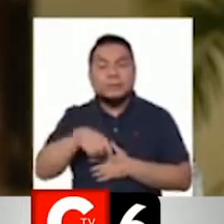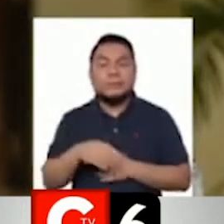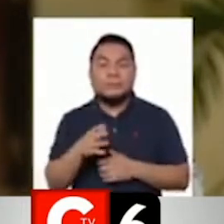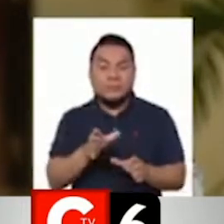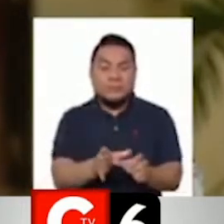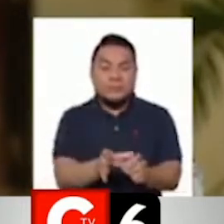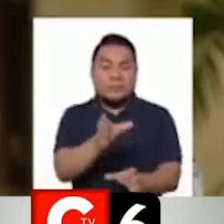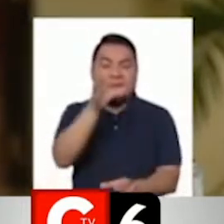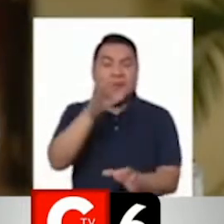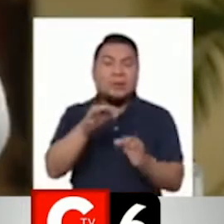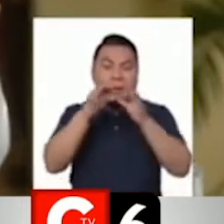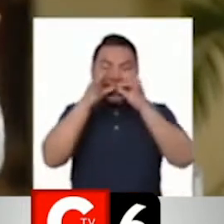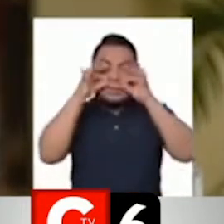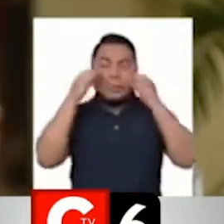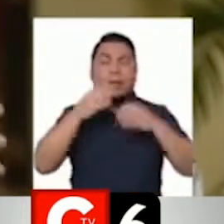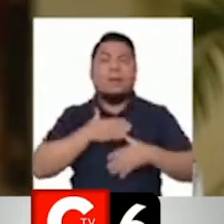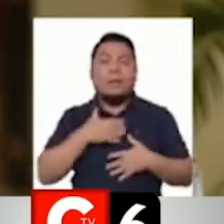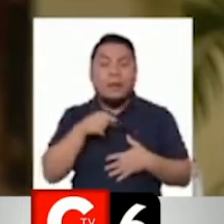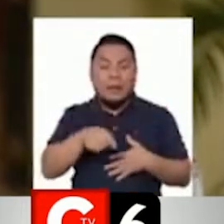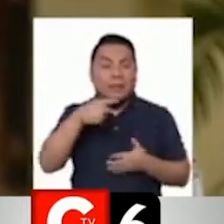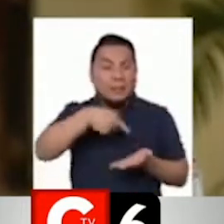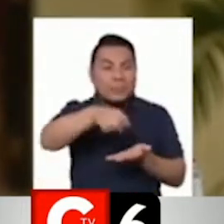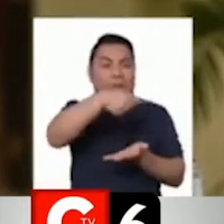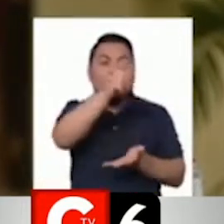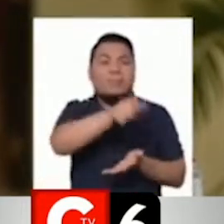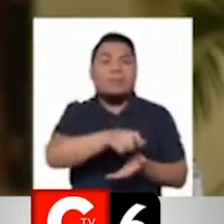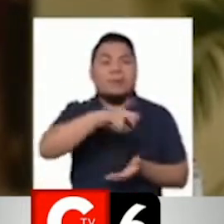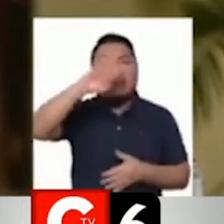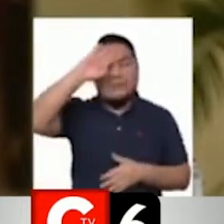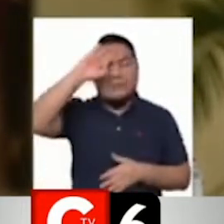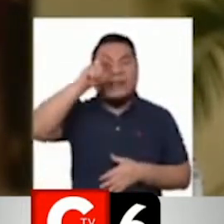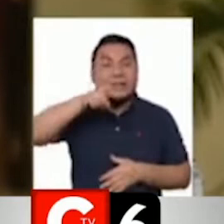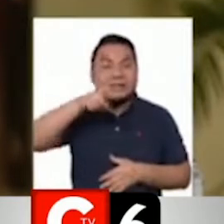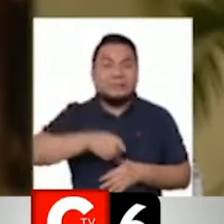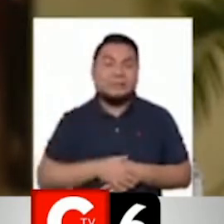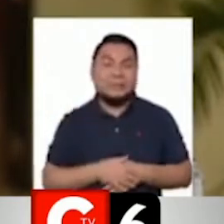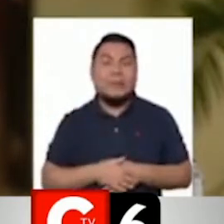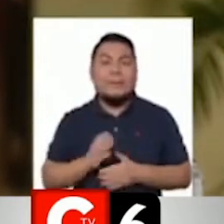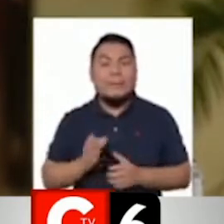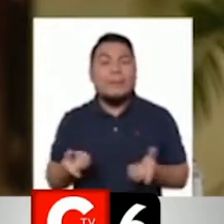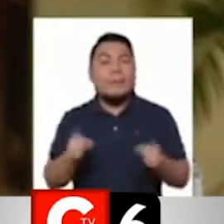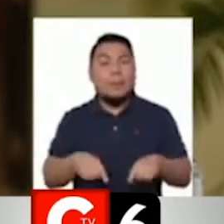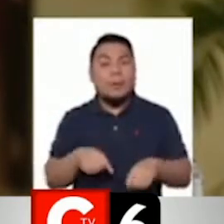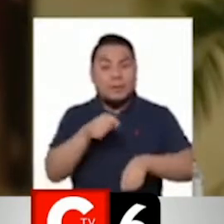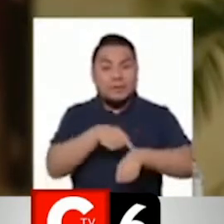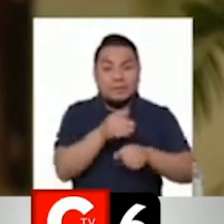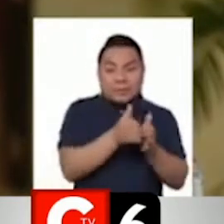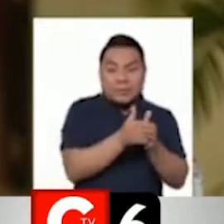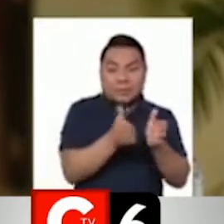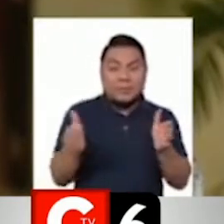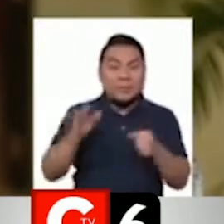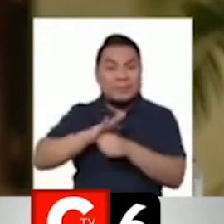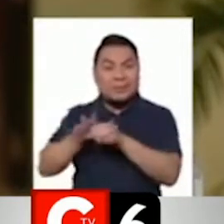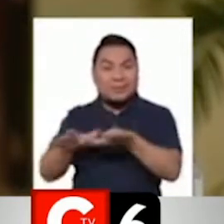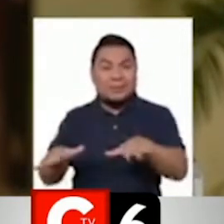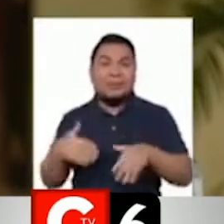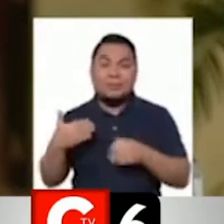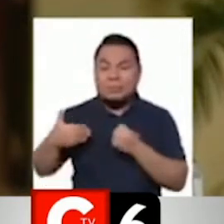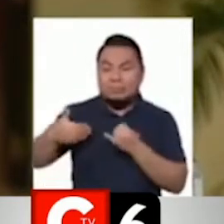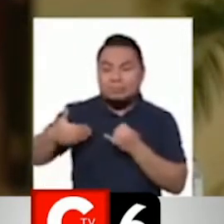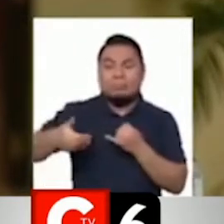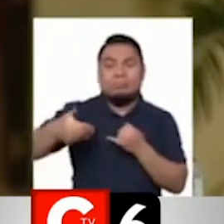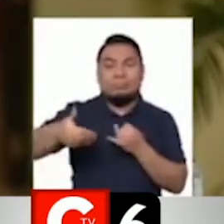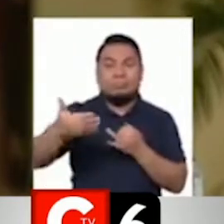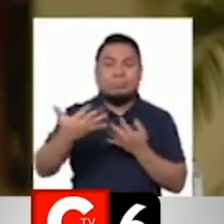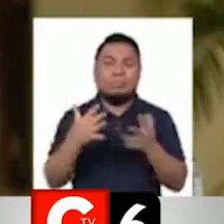que se produzca vaya para los enfermos que lo requieren. Y entonces, durante la pandemia, que va a tener